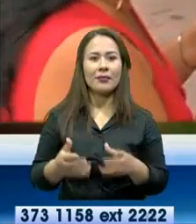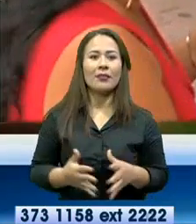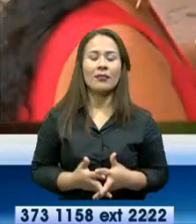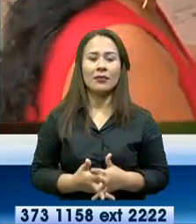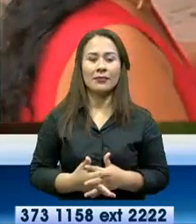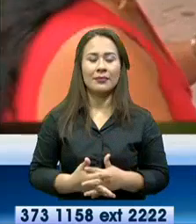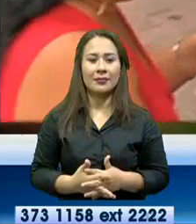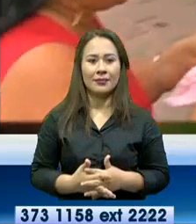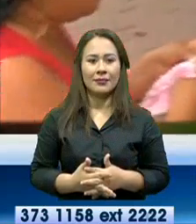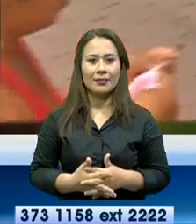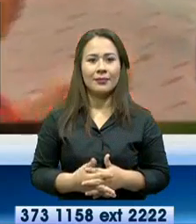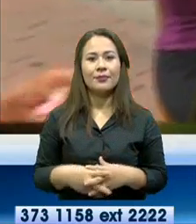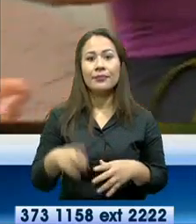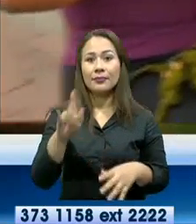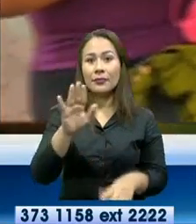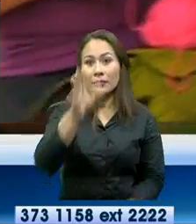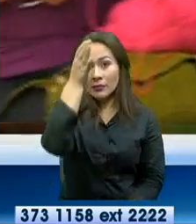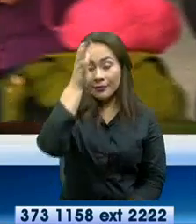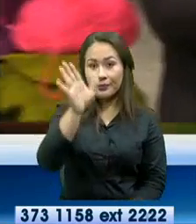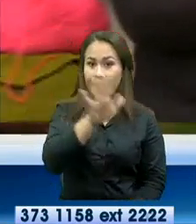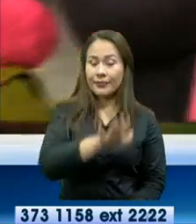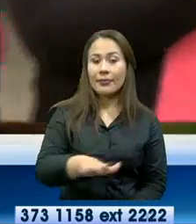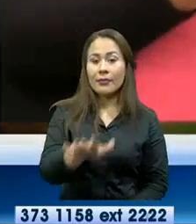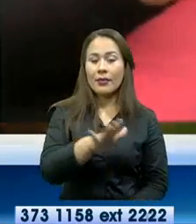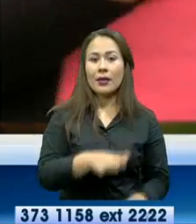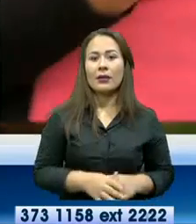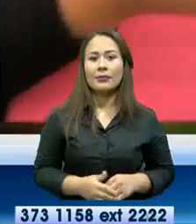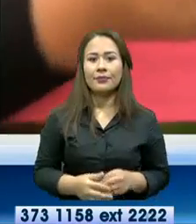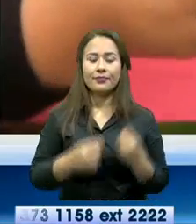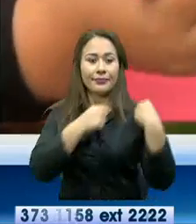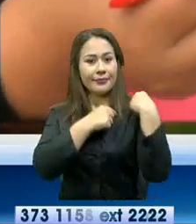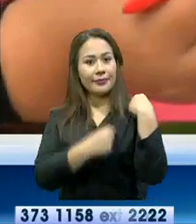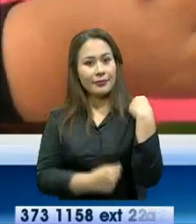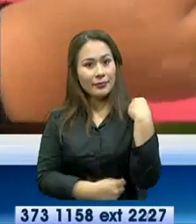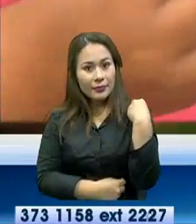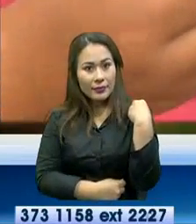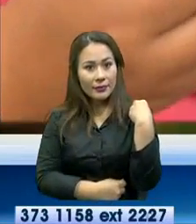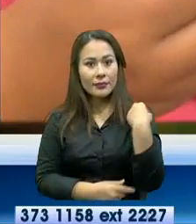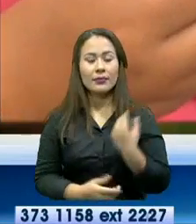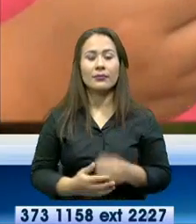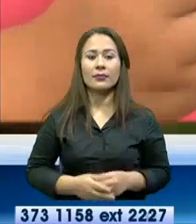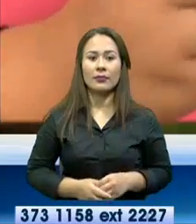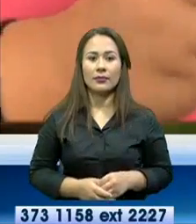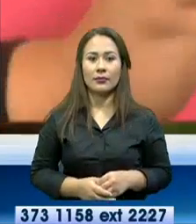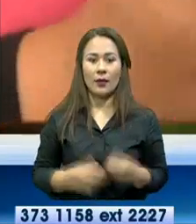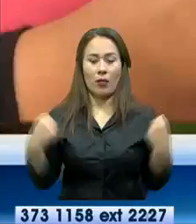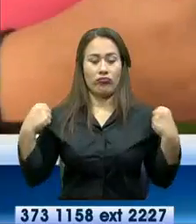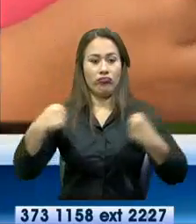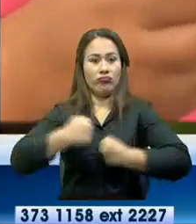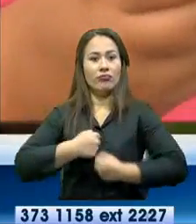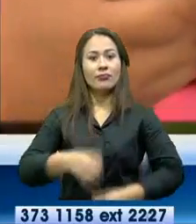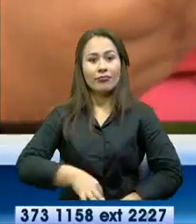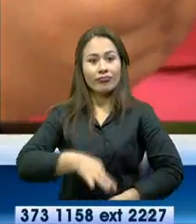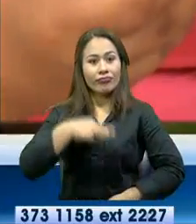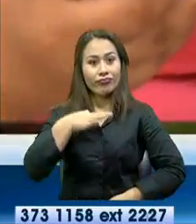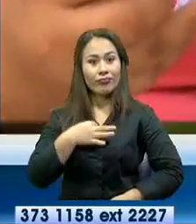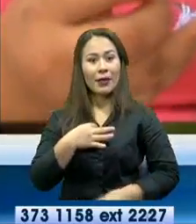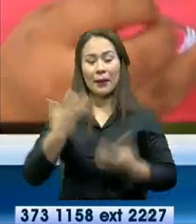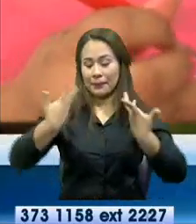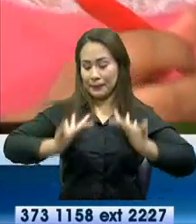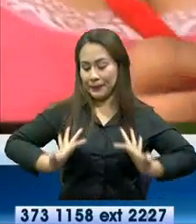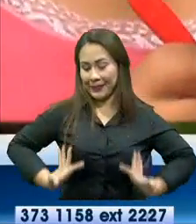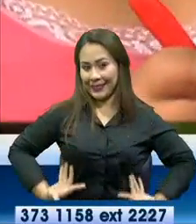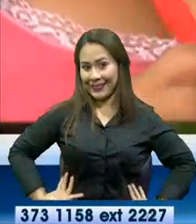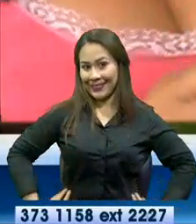de artes que ustedes pueden observar, entre carteras, entre buzos, blusas,